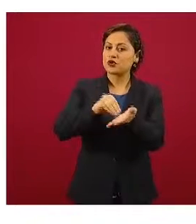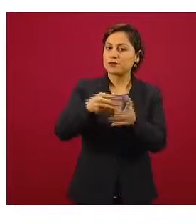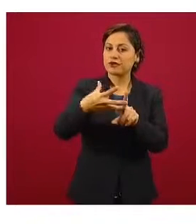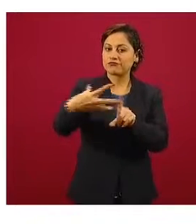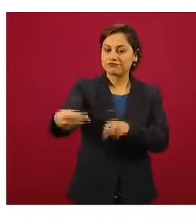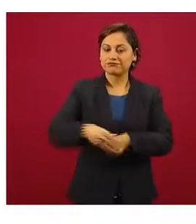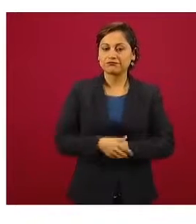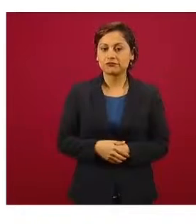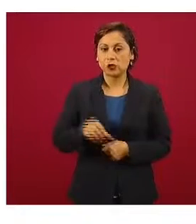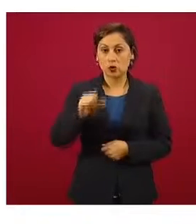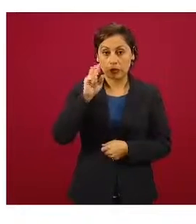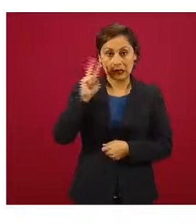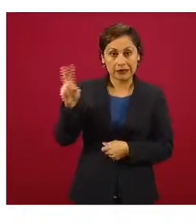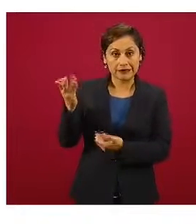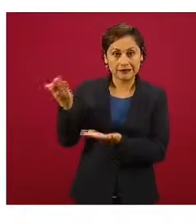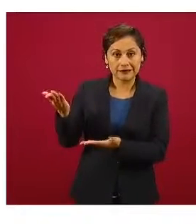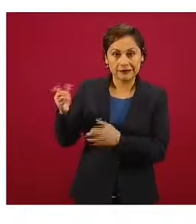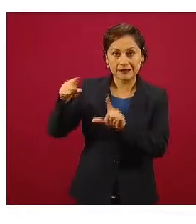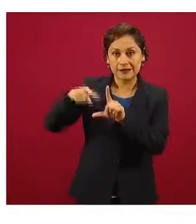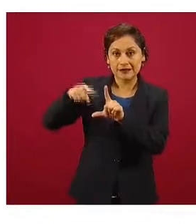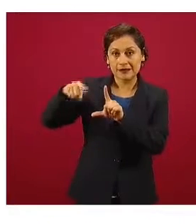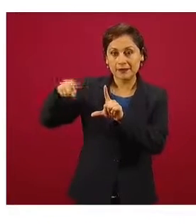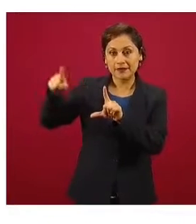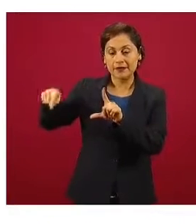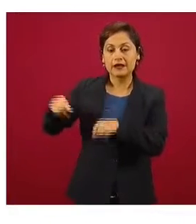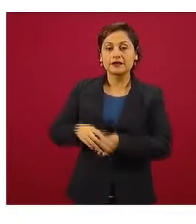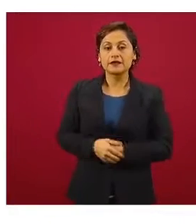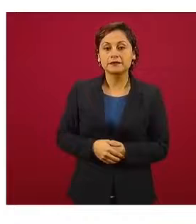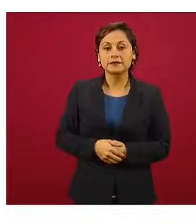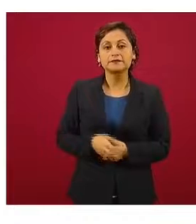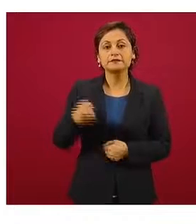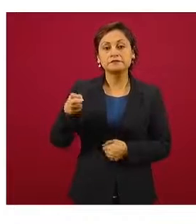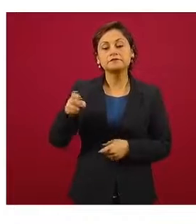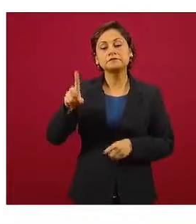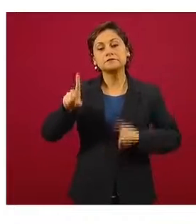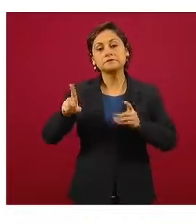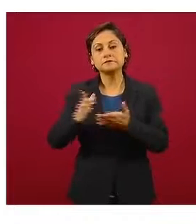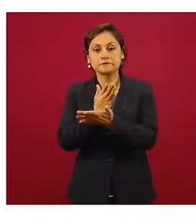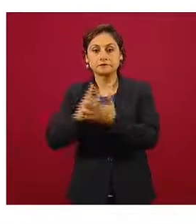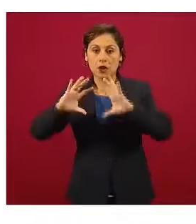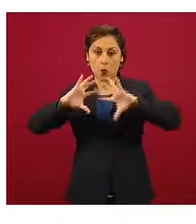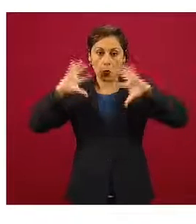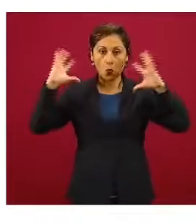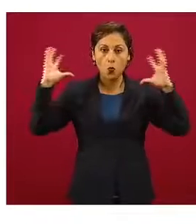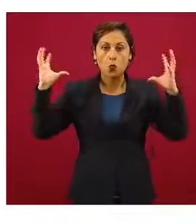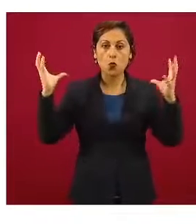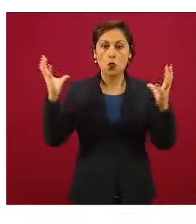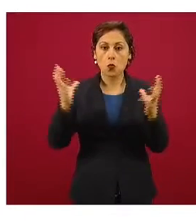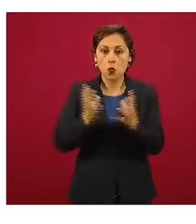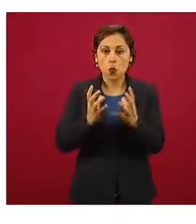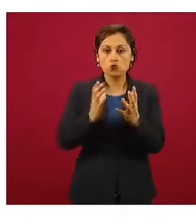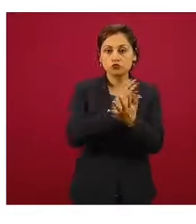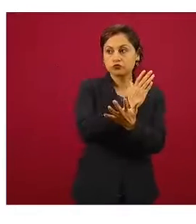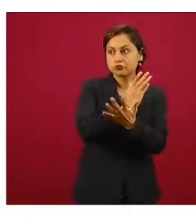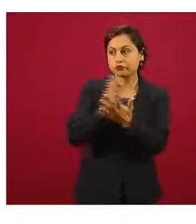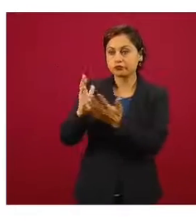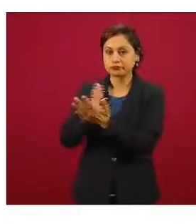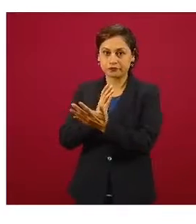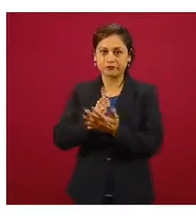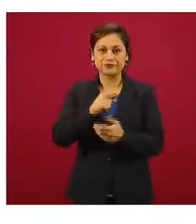lo conocen ustedes, es la distribución por zonas del mundo, por continentes,